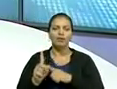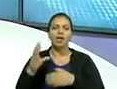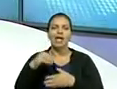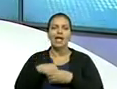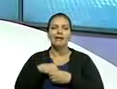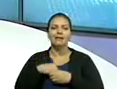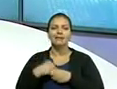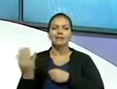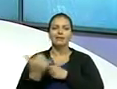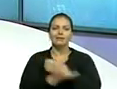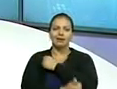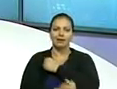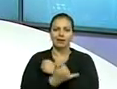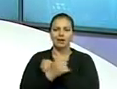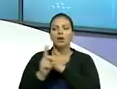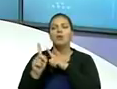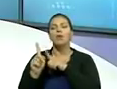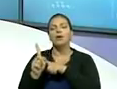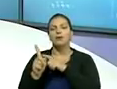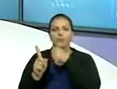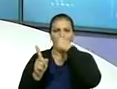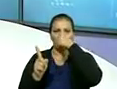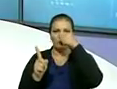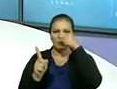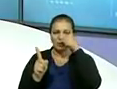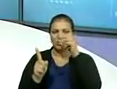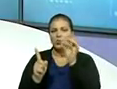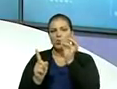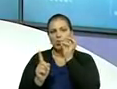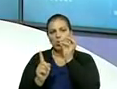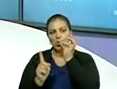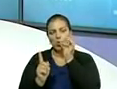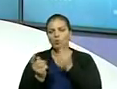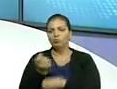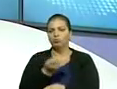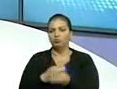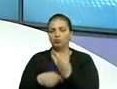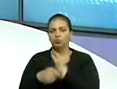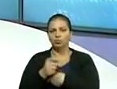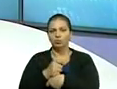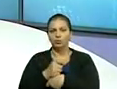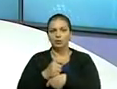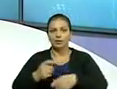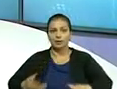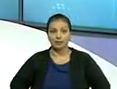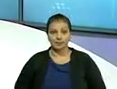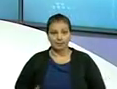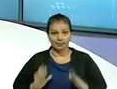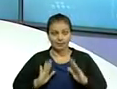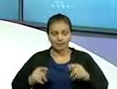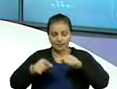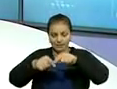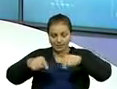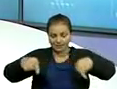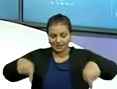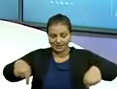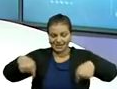portaba varios sobres de marihuana que los tenía camuflados en una caja para pasteles.